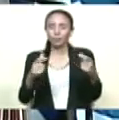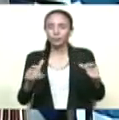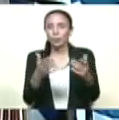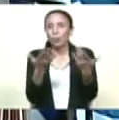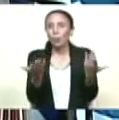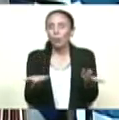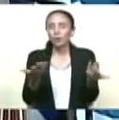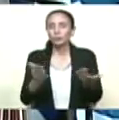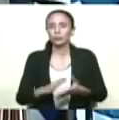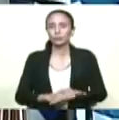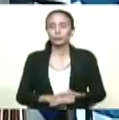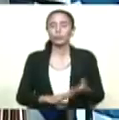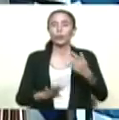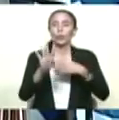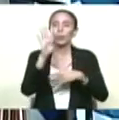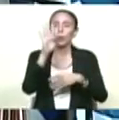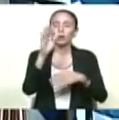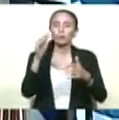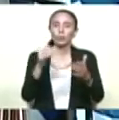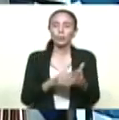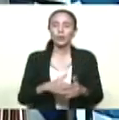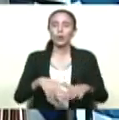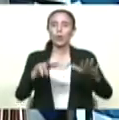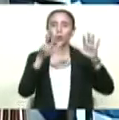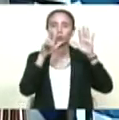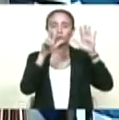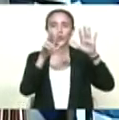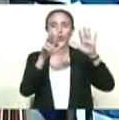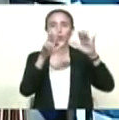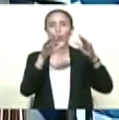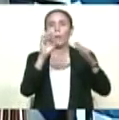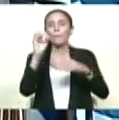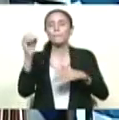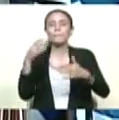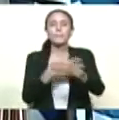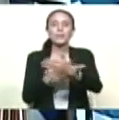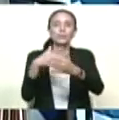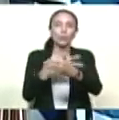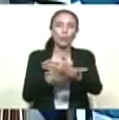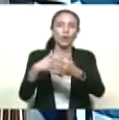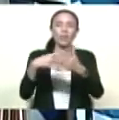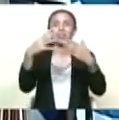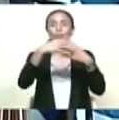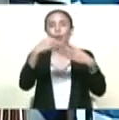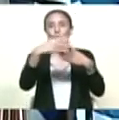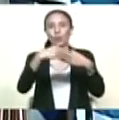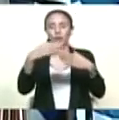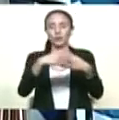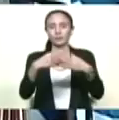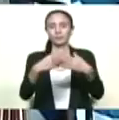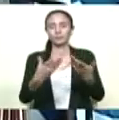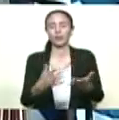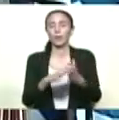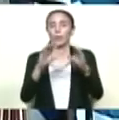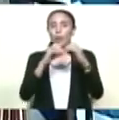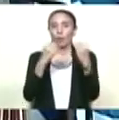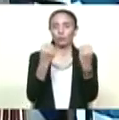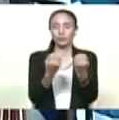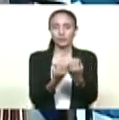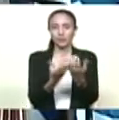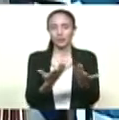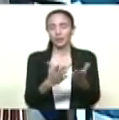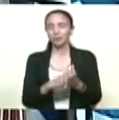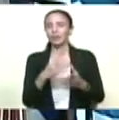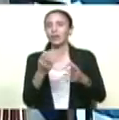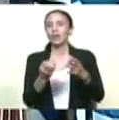calcula en al menos cuatro mil 800 millones de dólares por esta oficina rimbombante